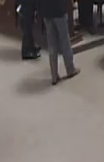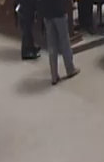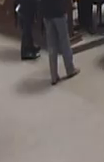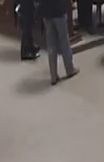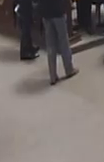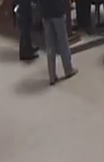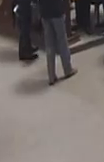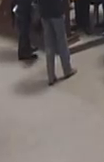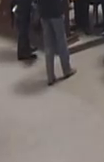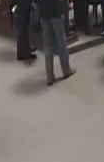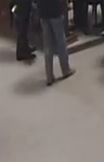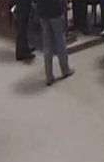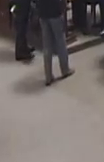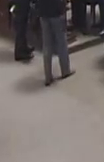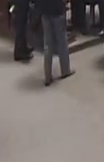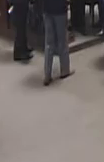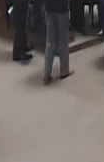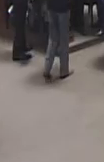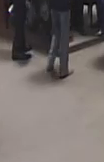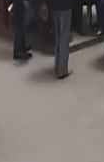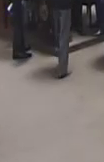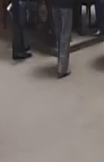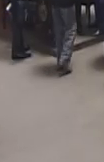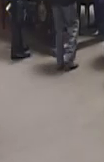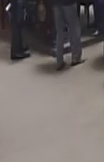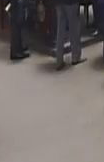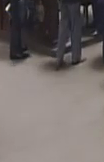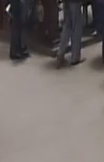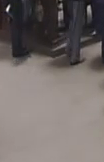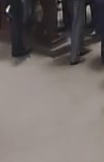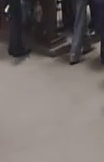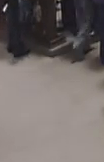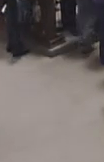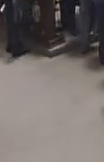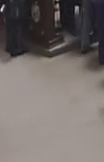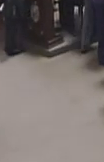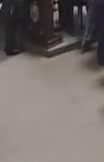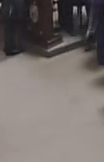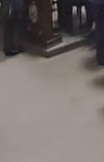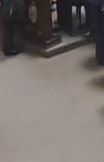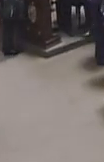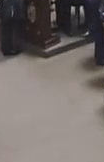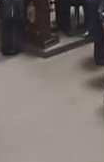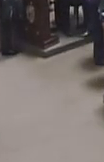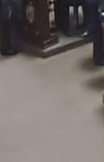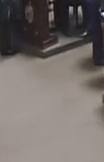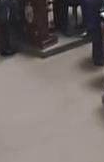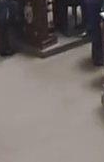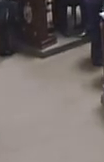Gracias. Los que estén por la negativa, sírvanse manifestarlo levantando la mano.